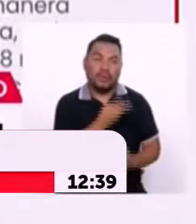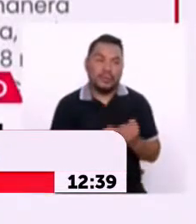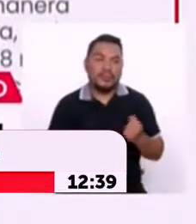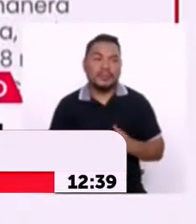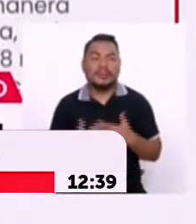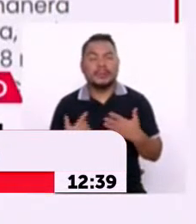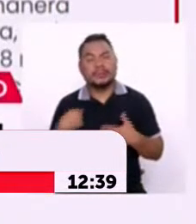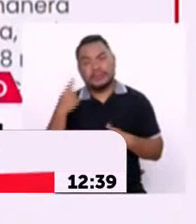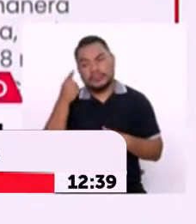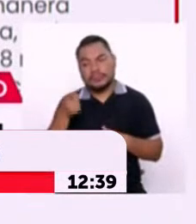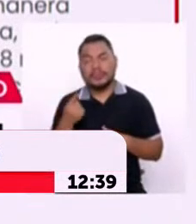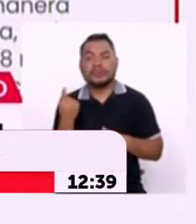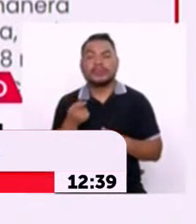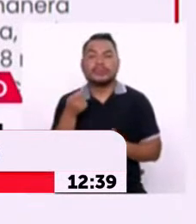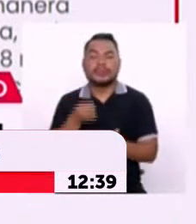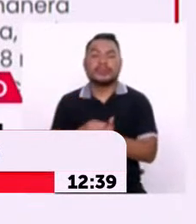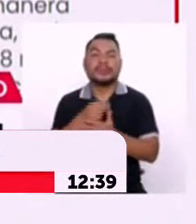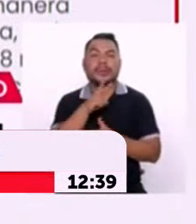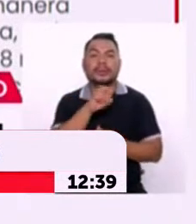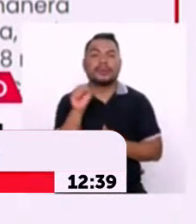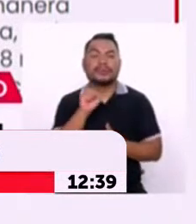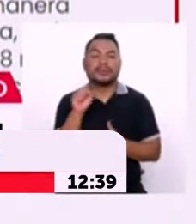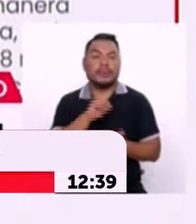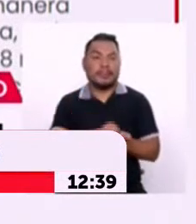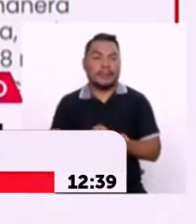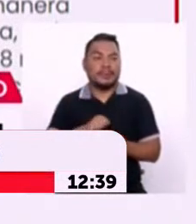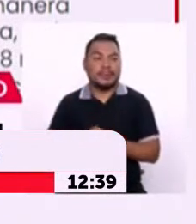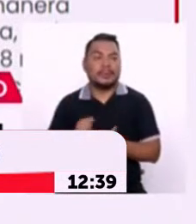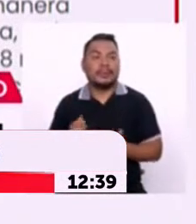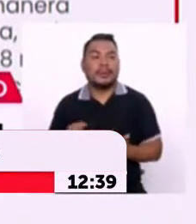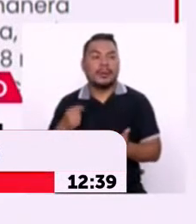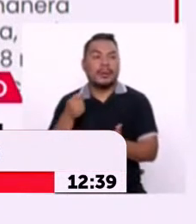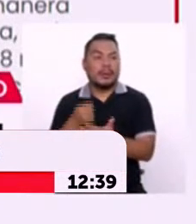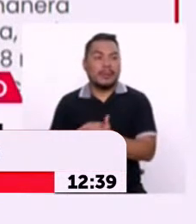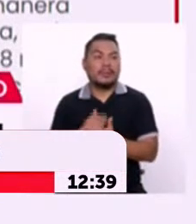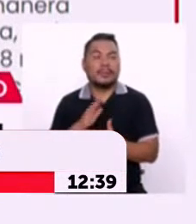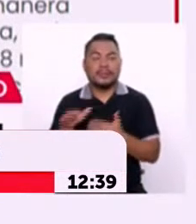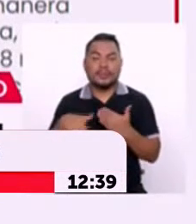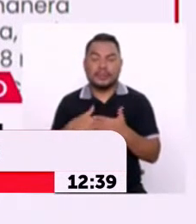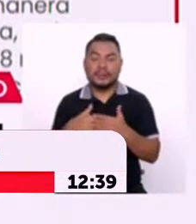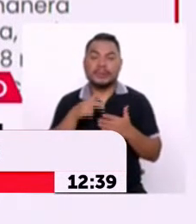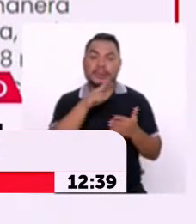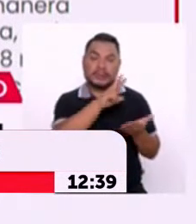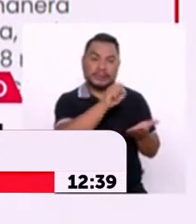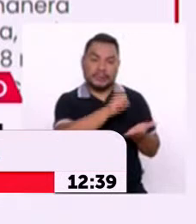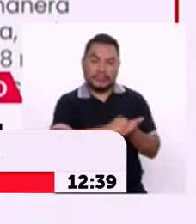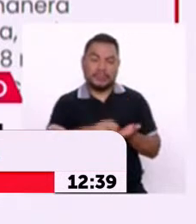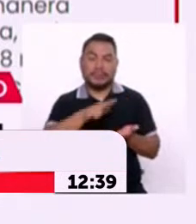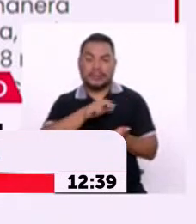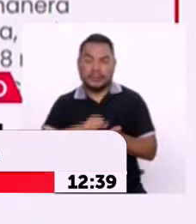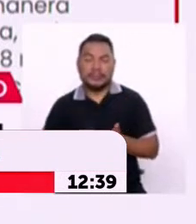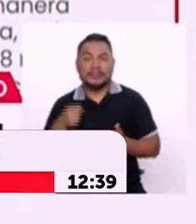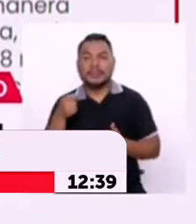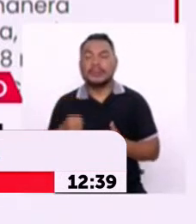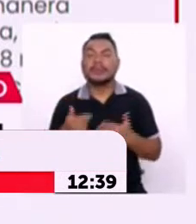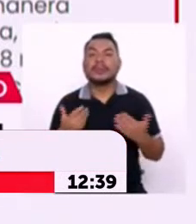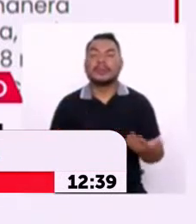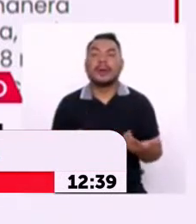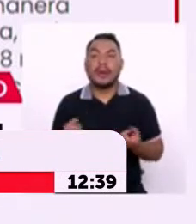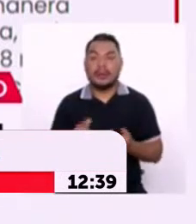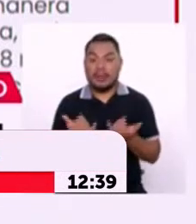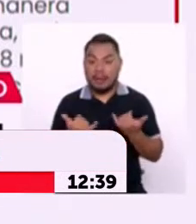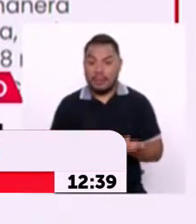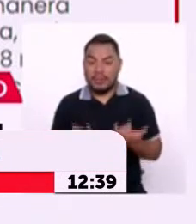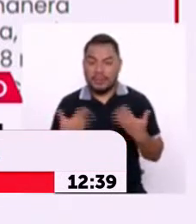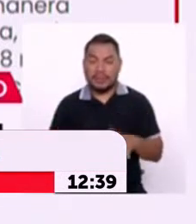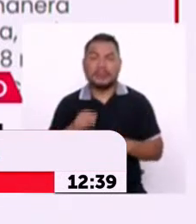ambos, por un monto de 200 soles mensuales entregados de manera bimestral. A la fecha se ha entregado